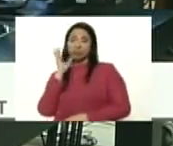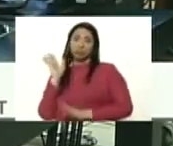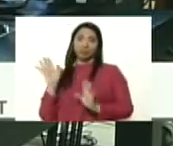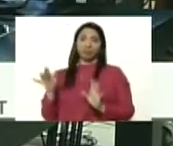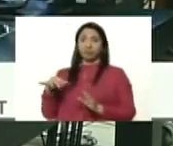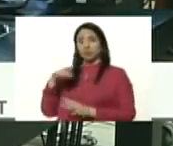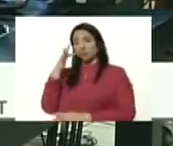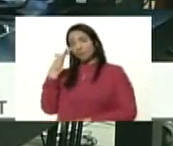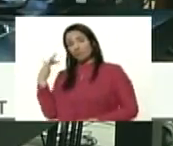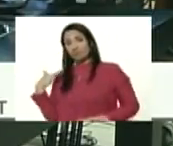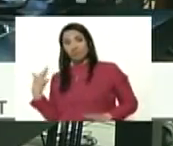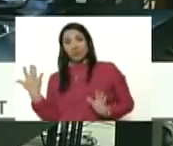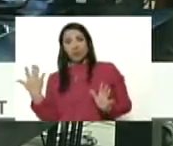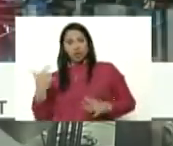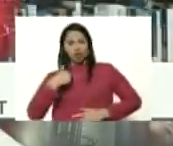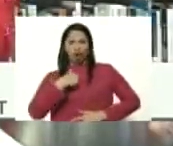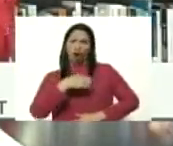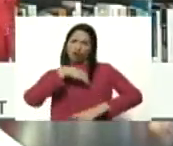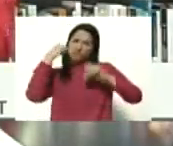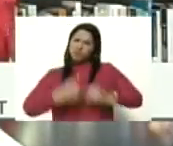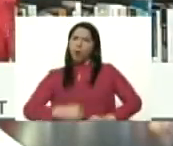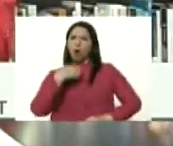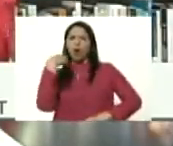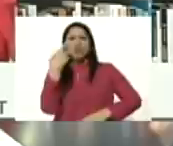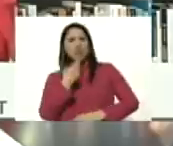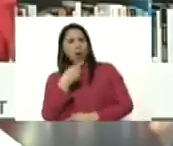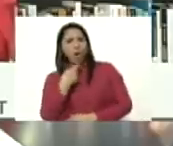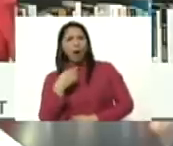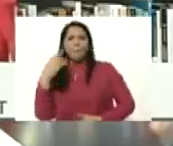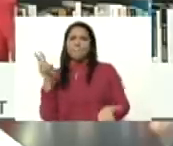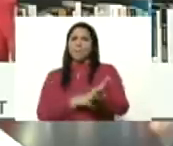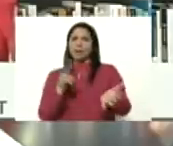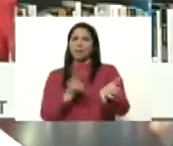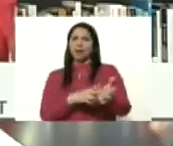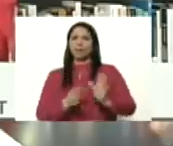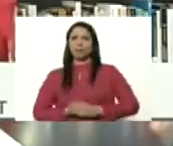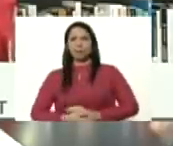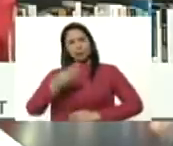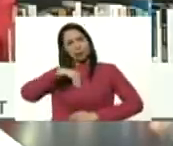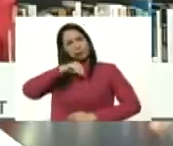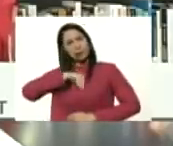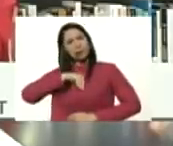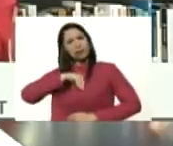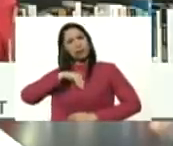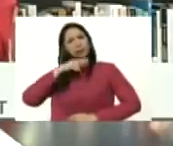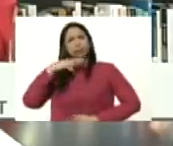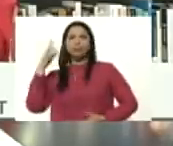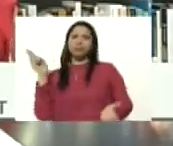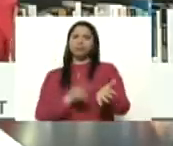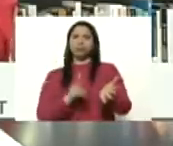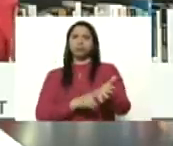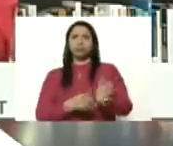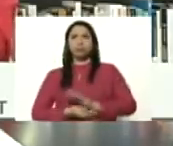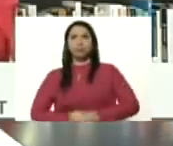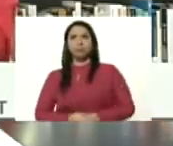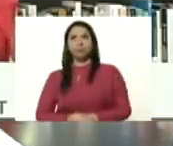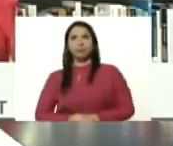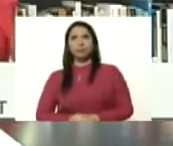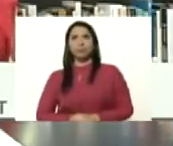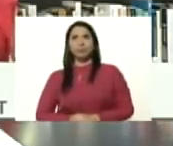Yo soy sangre roja, rojita de verdad, compadre. Roja, rojita de verdad.